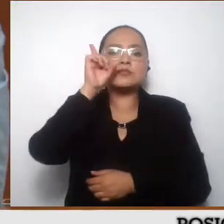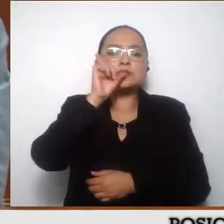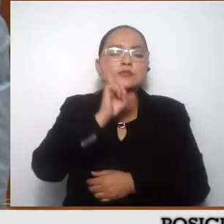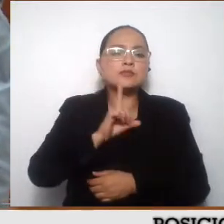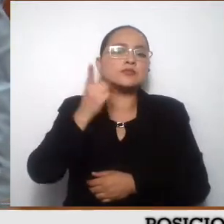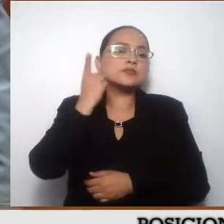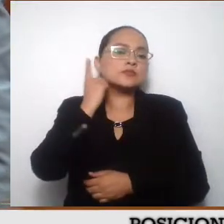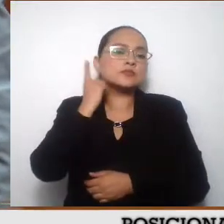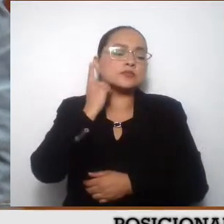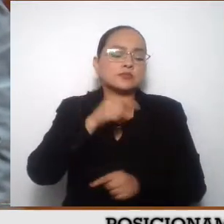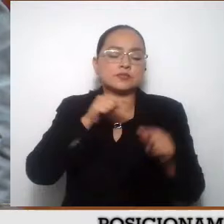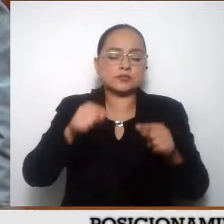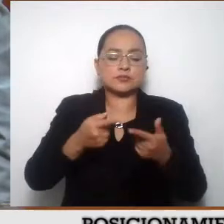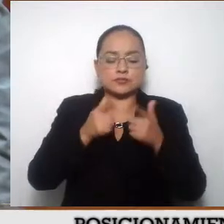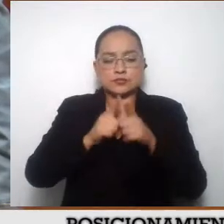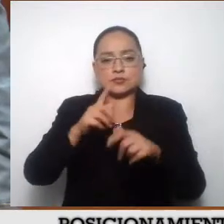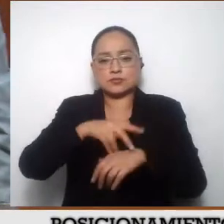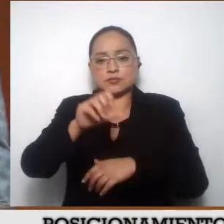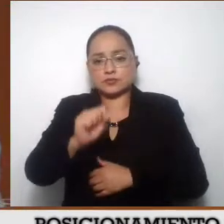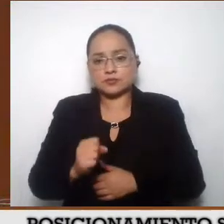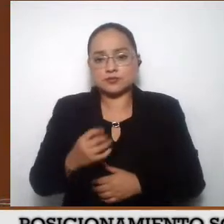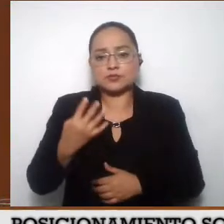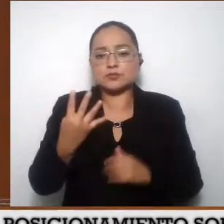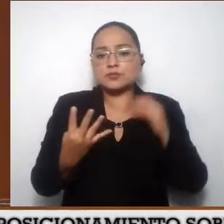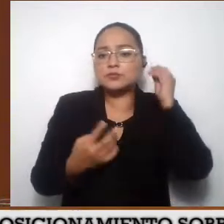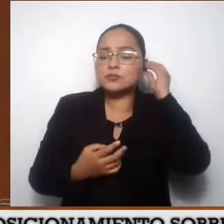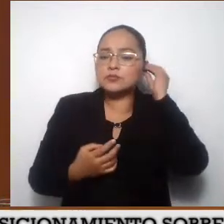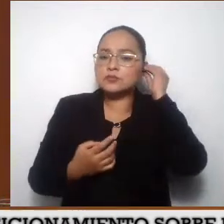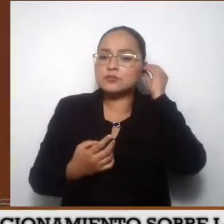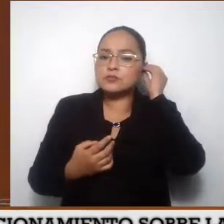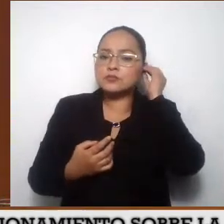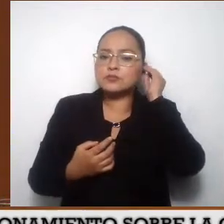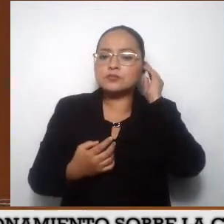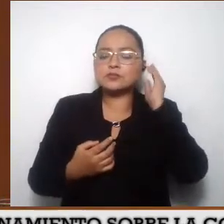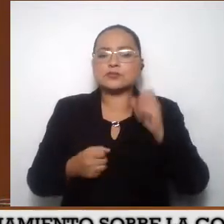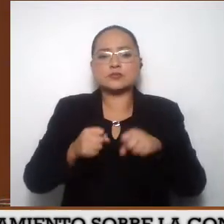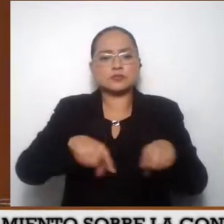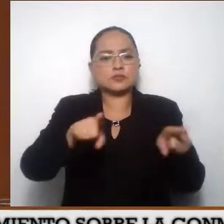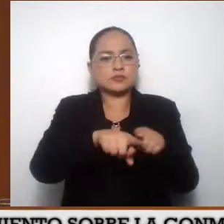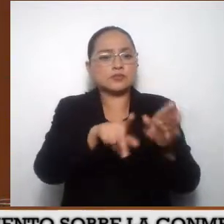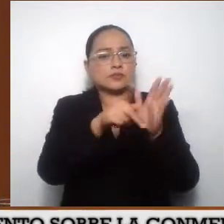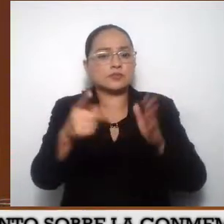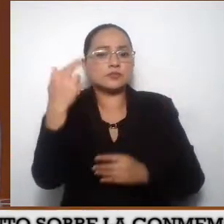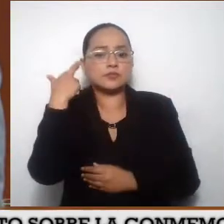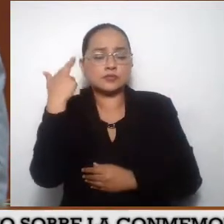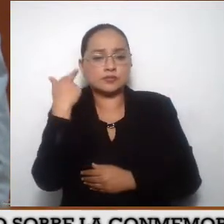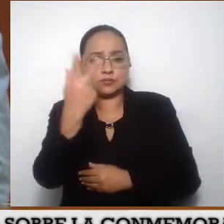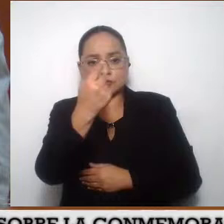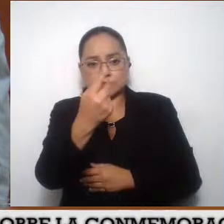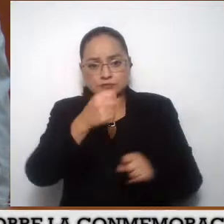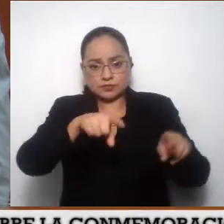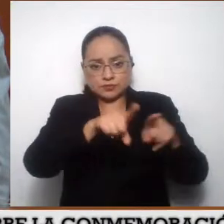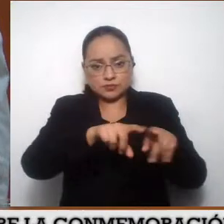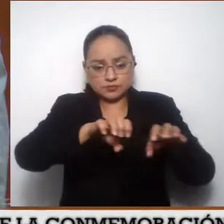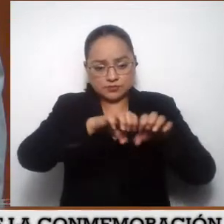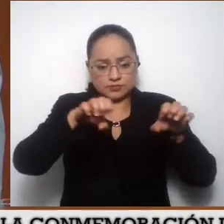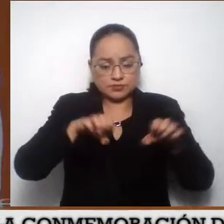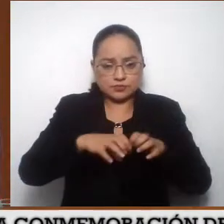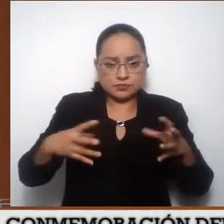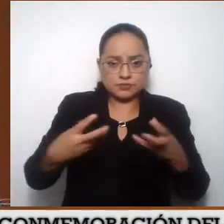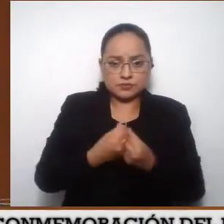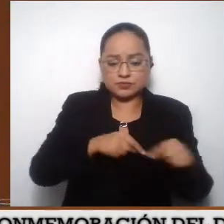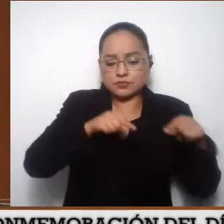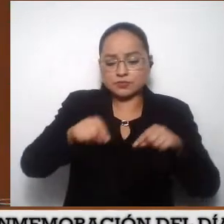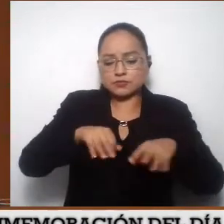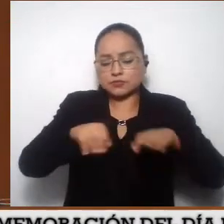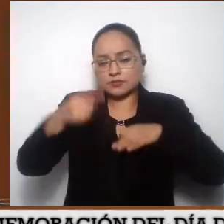de esta 64 legislatura. Así también a los medios de comunicación y a todo el equipo técnico que colaboran para que este